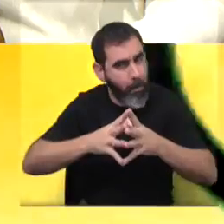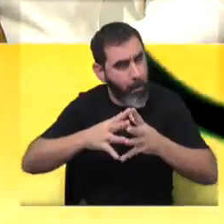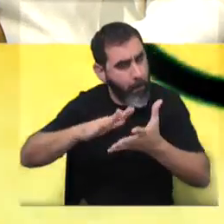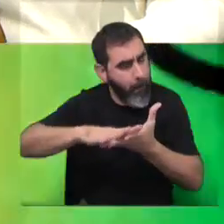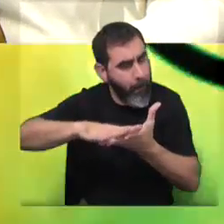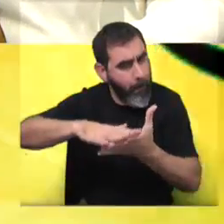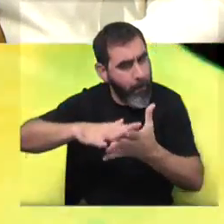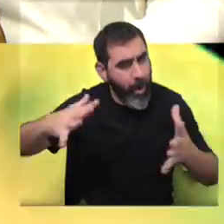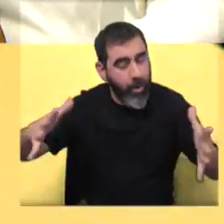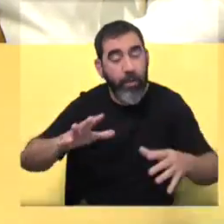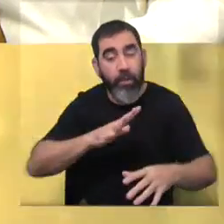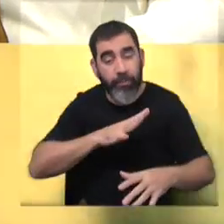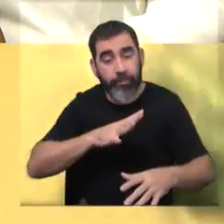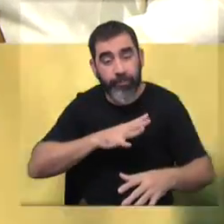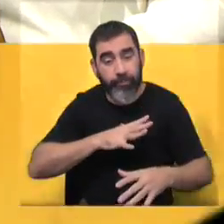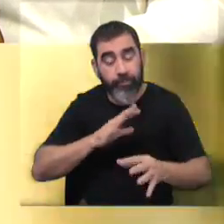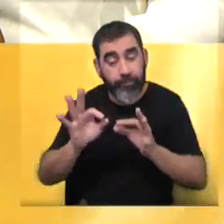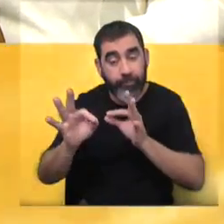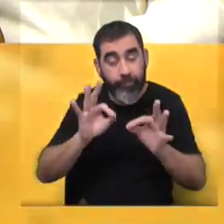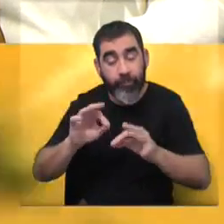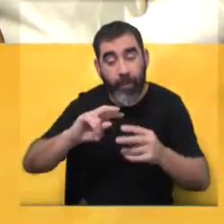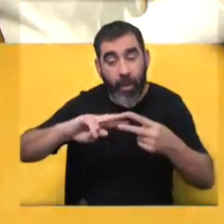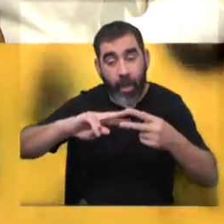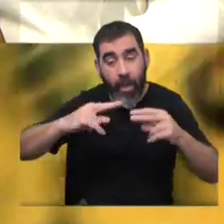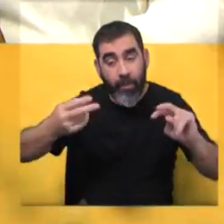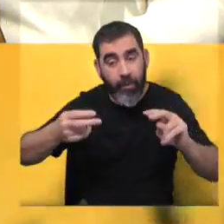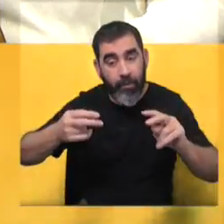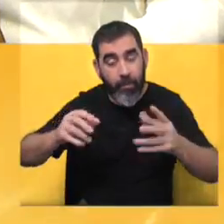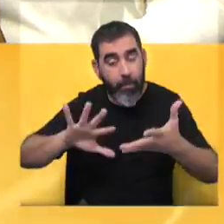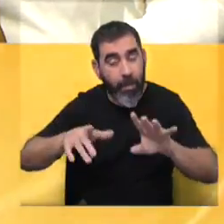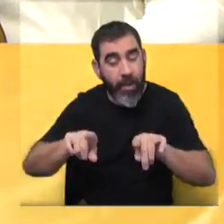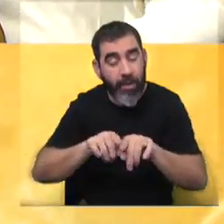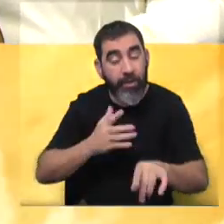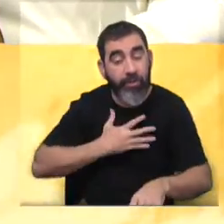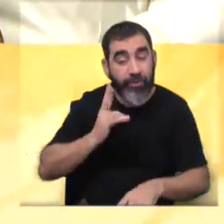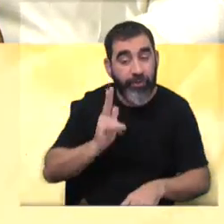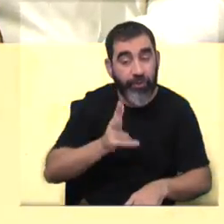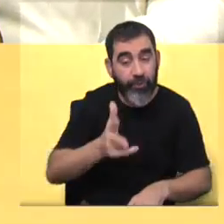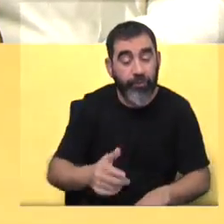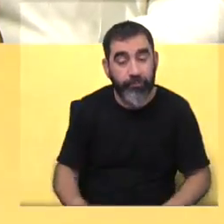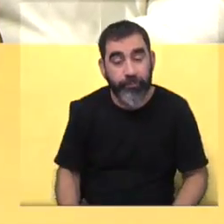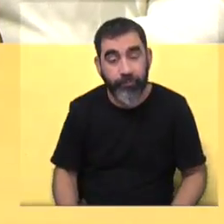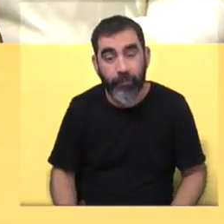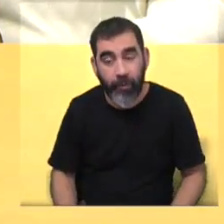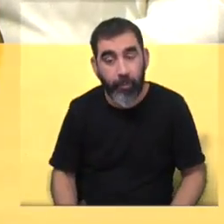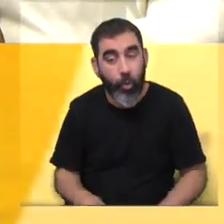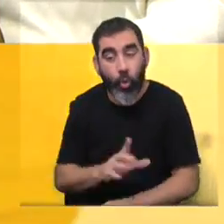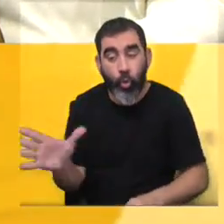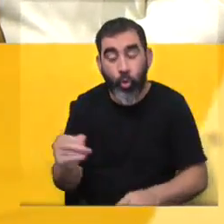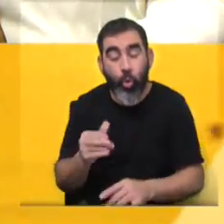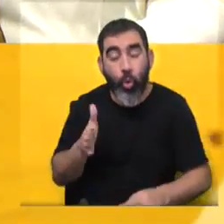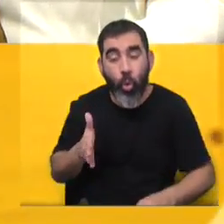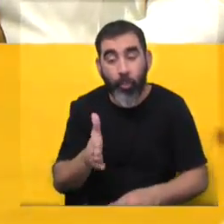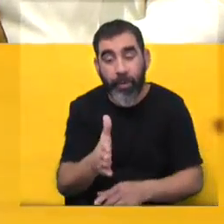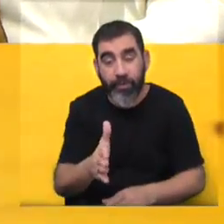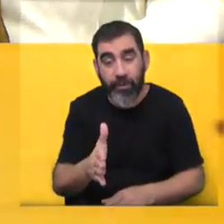gigante, y tiene un tamaño en ADN muy semejante al genoma humano. Sin embargo, no todos los peces anuales